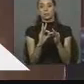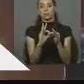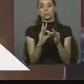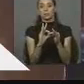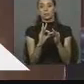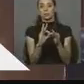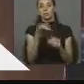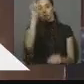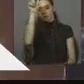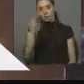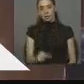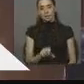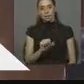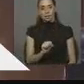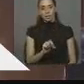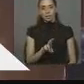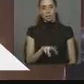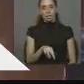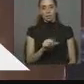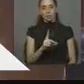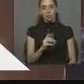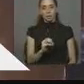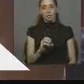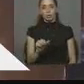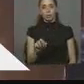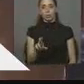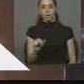a Armando Arancibia,